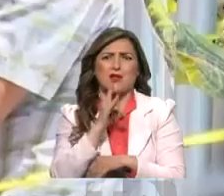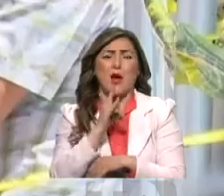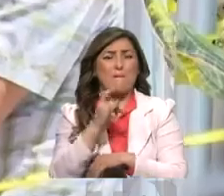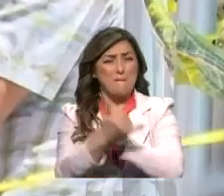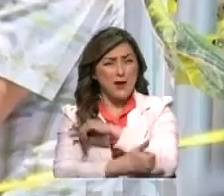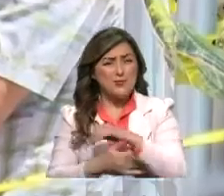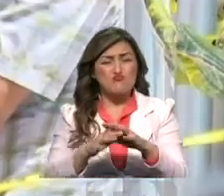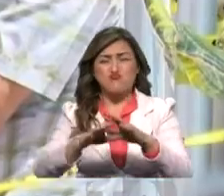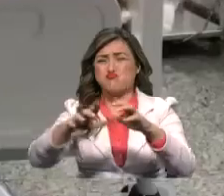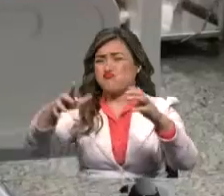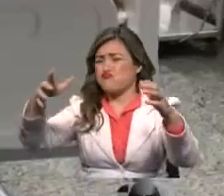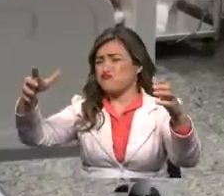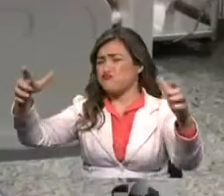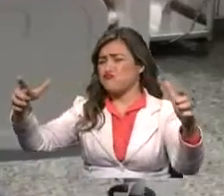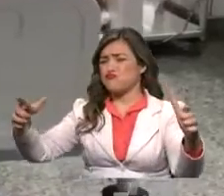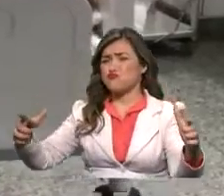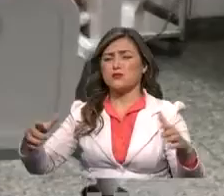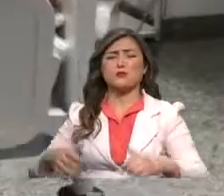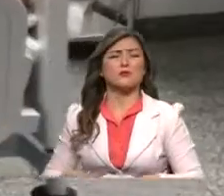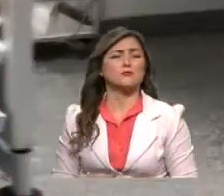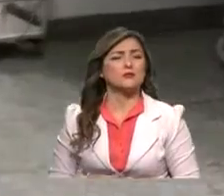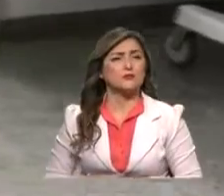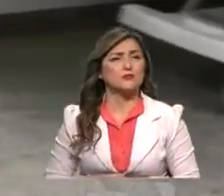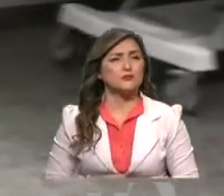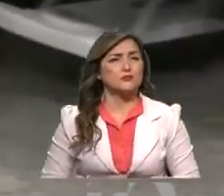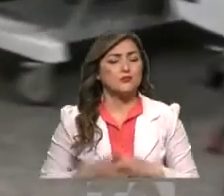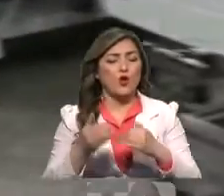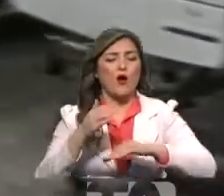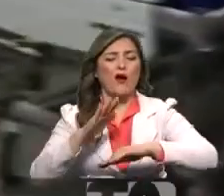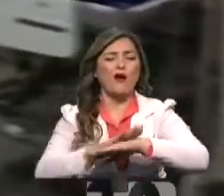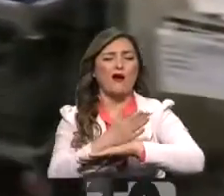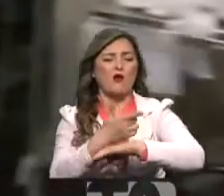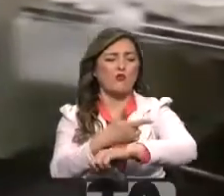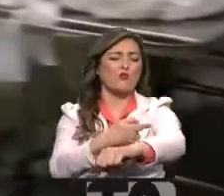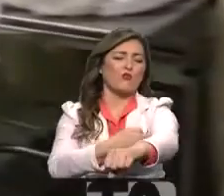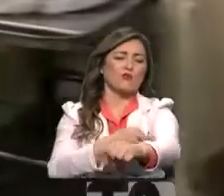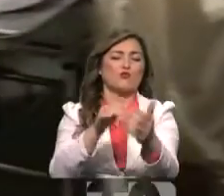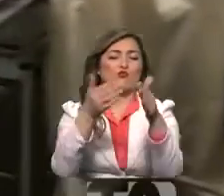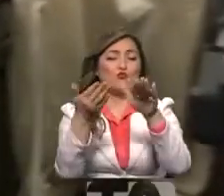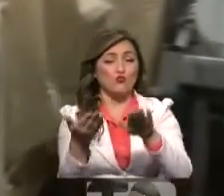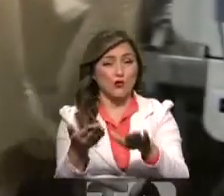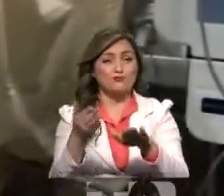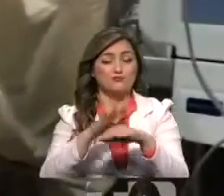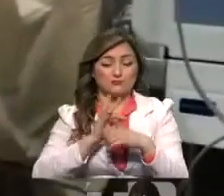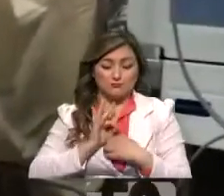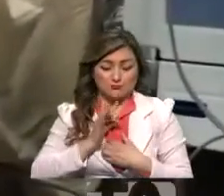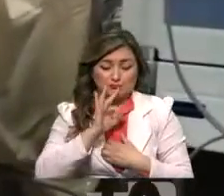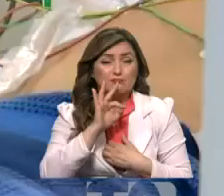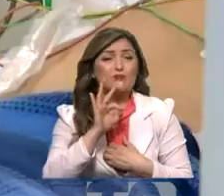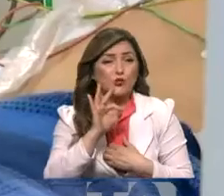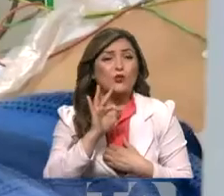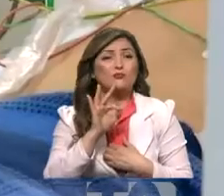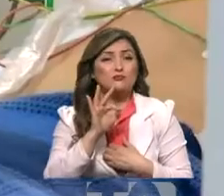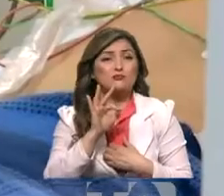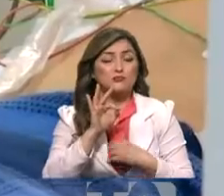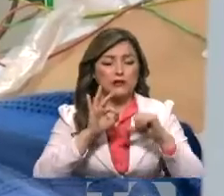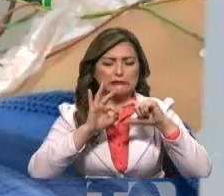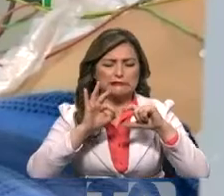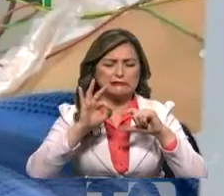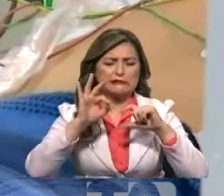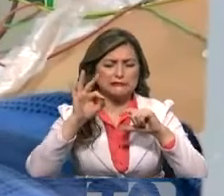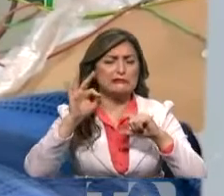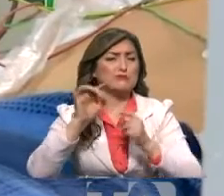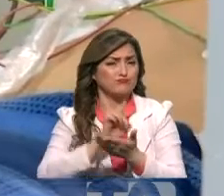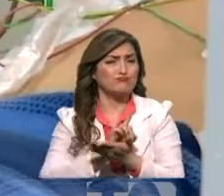obviamente por ahora las causas de hospitalización y de muerte debido al COVID-19 han repuntado en las